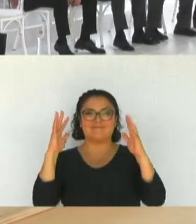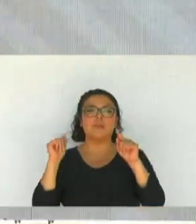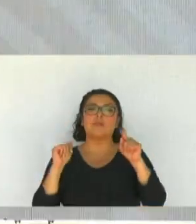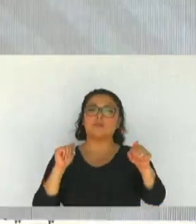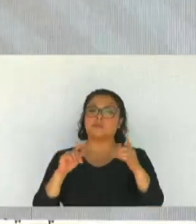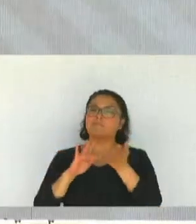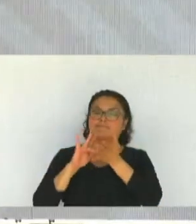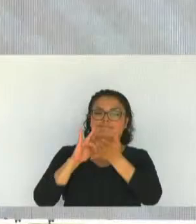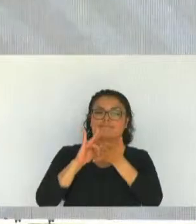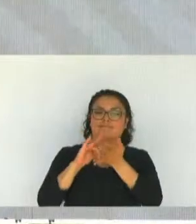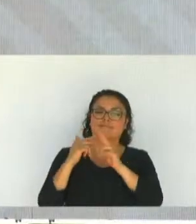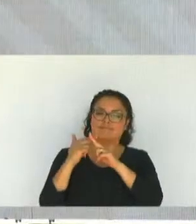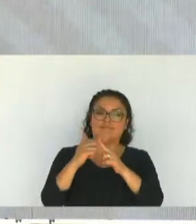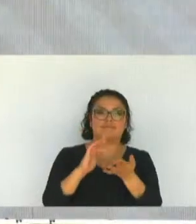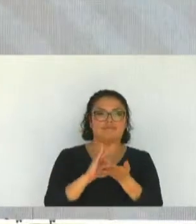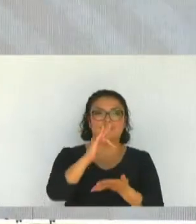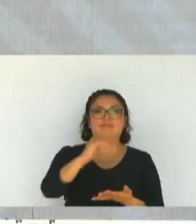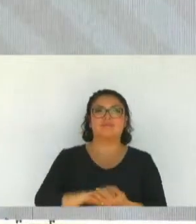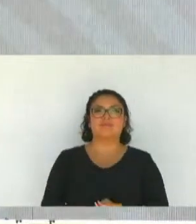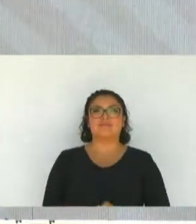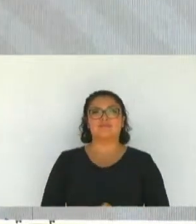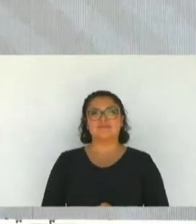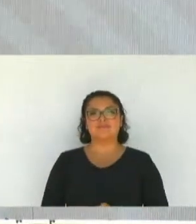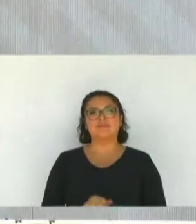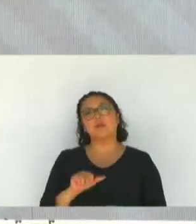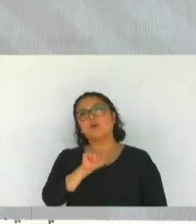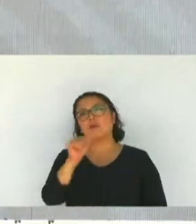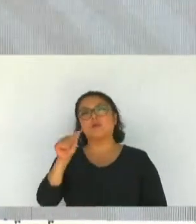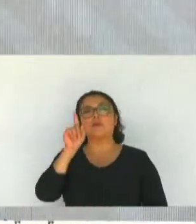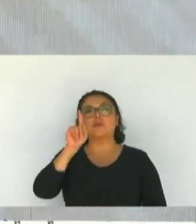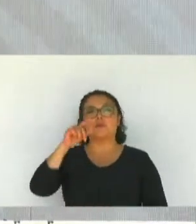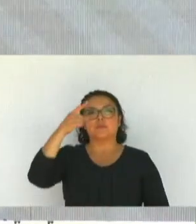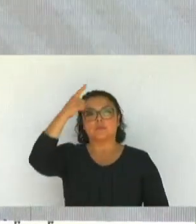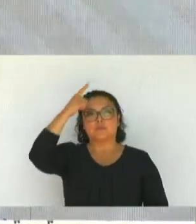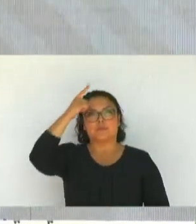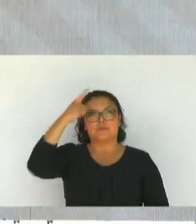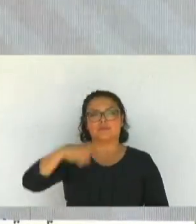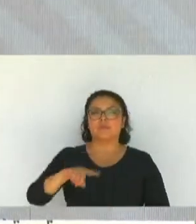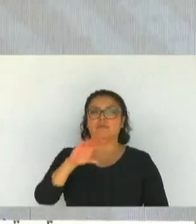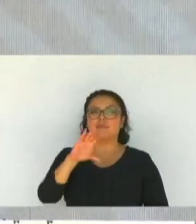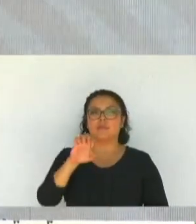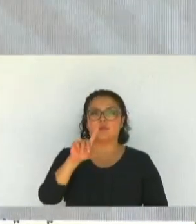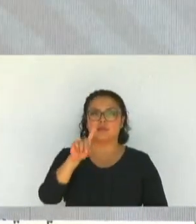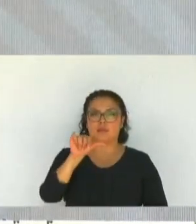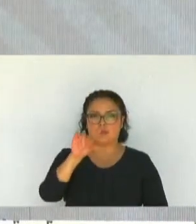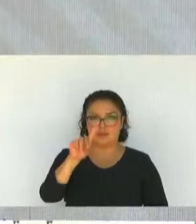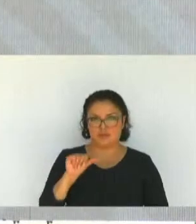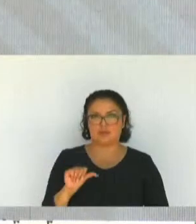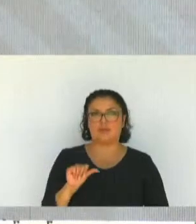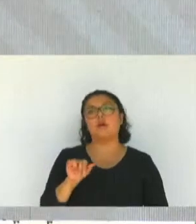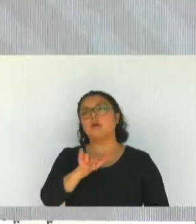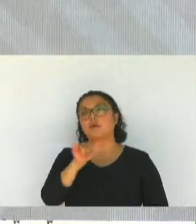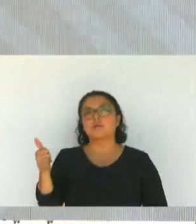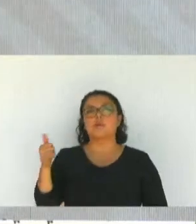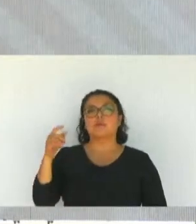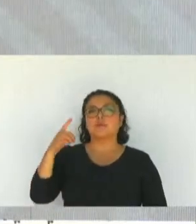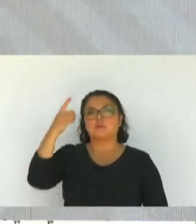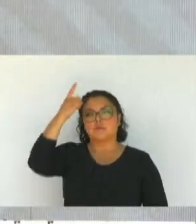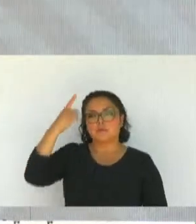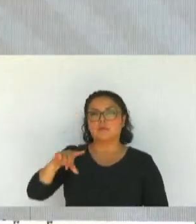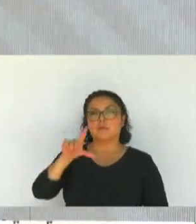gran institución. Desde luego a la doctora Célida Duque Molina, que está aquí con nosotros, el doctor Leopoldo Santillán,